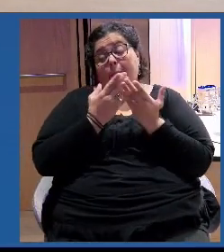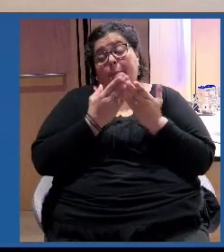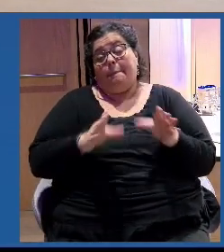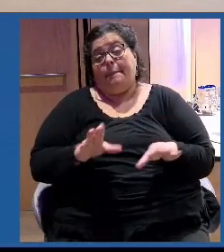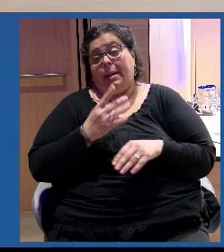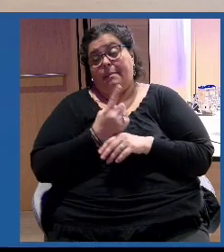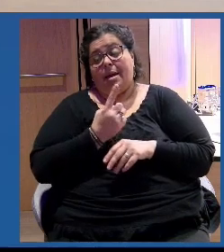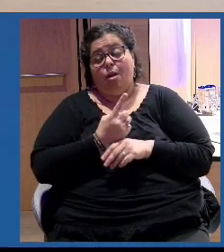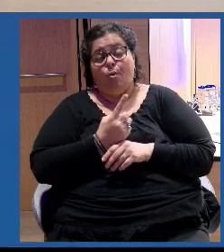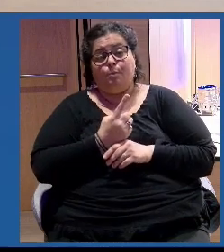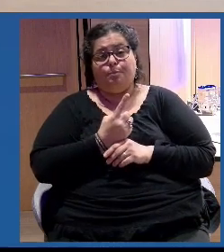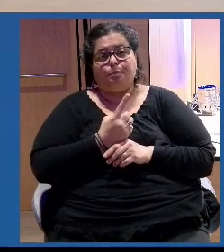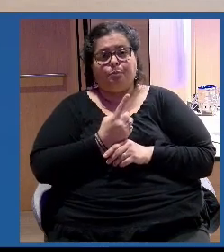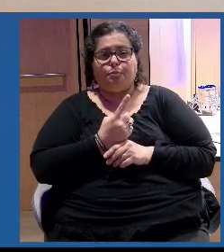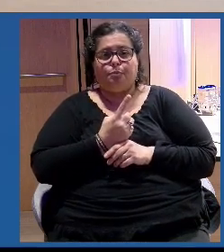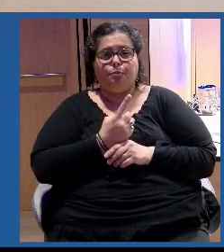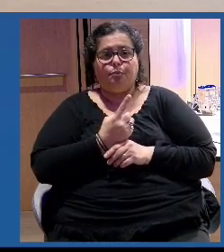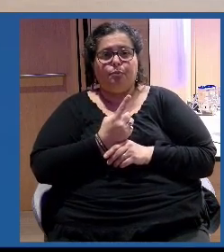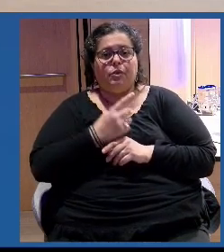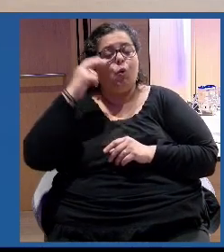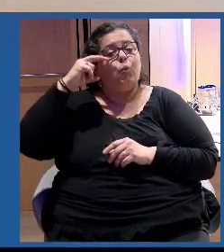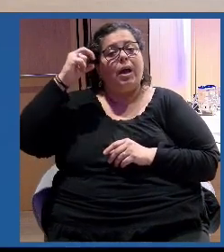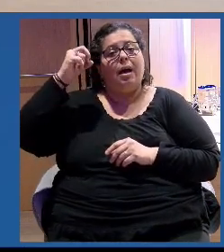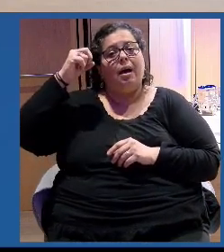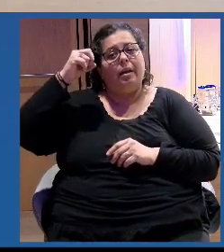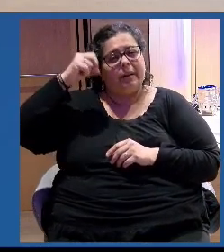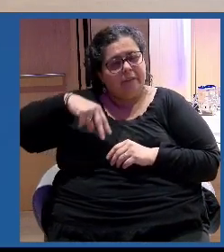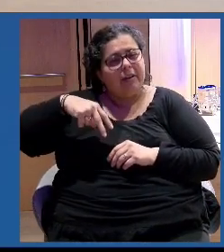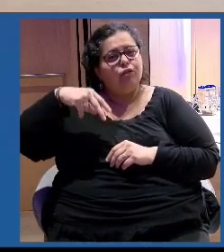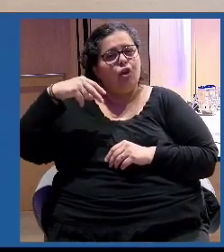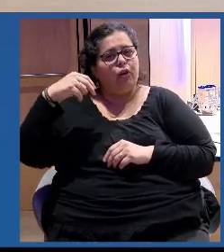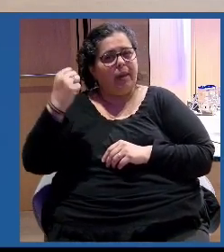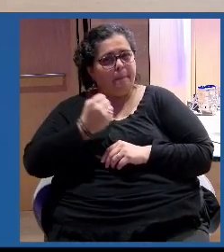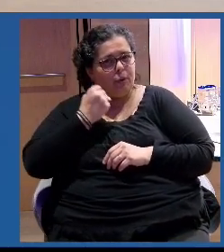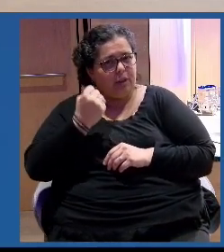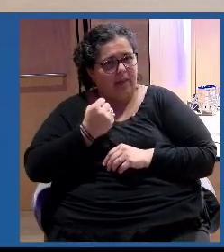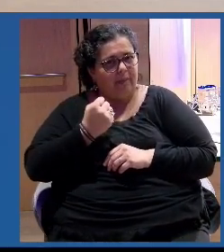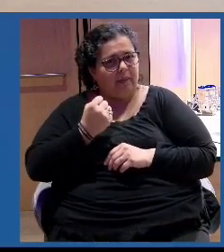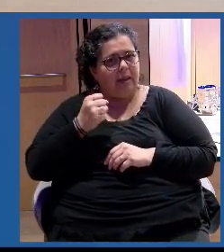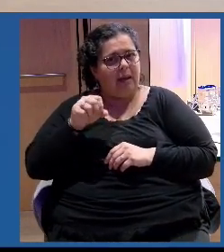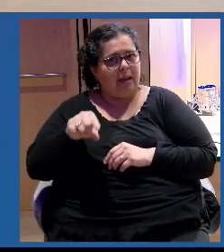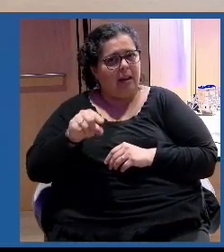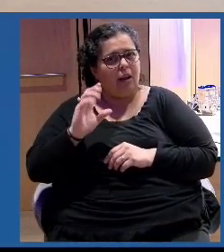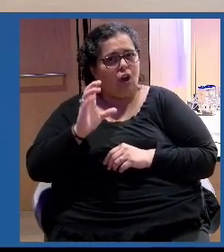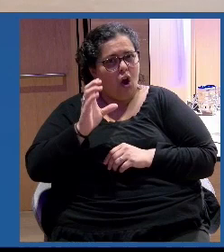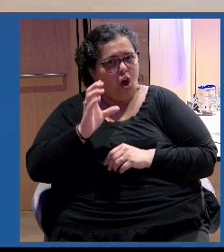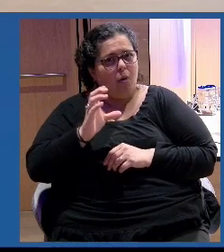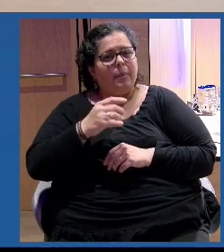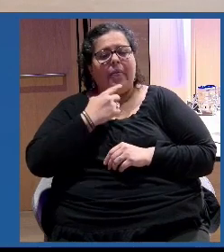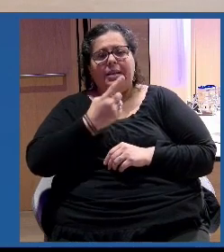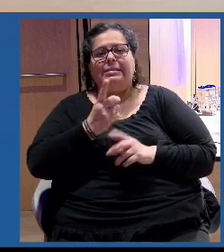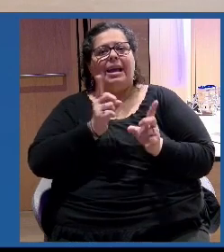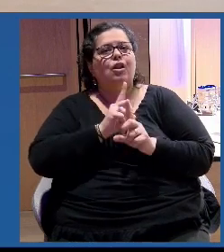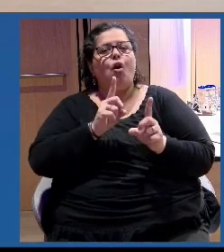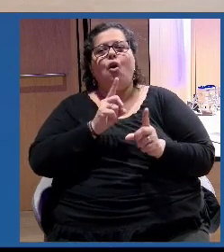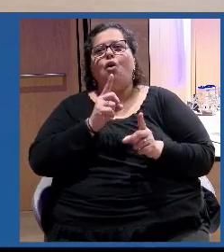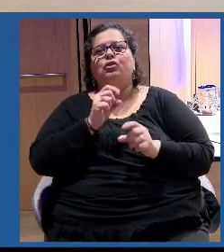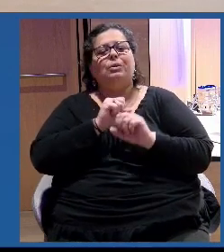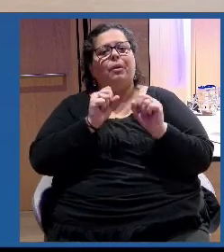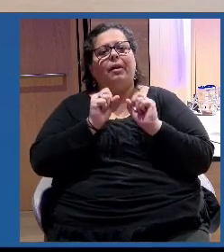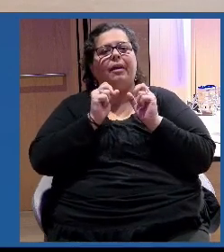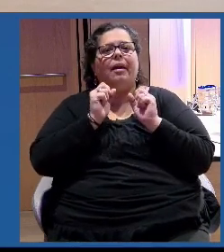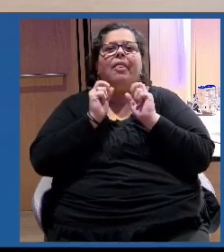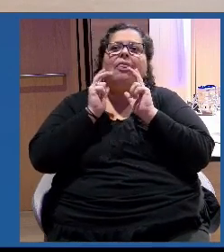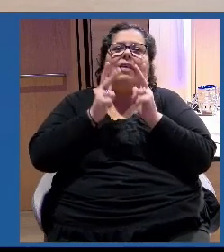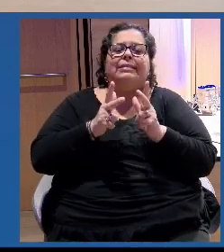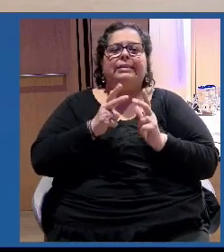Inicialmente, una reflexión muy importante que se está dando en Colombia actualmente, que es no hablemos de pueblos